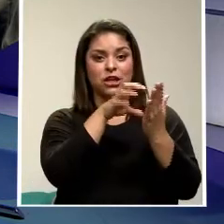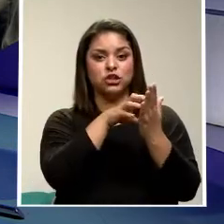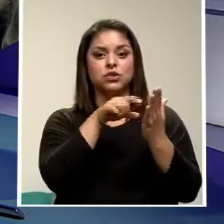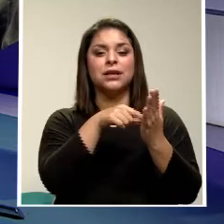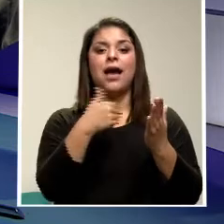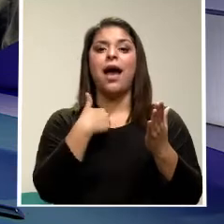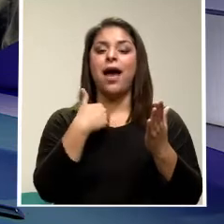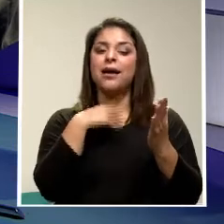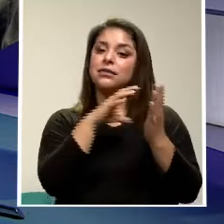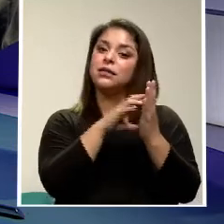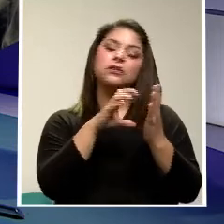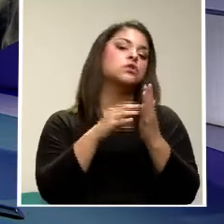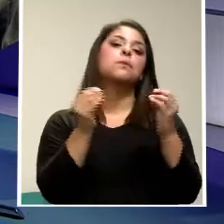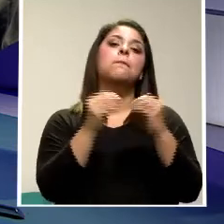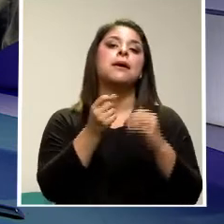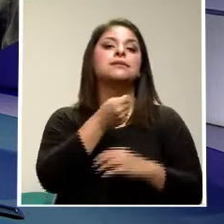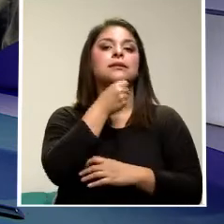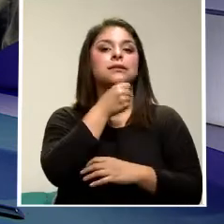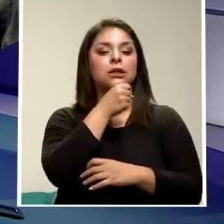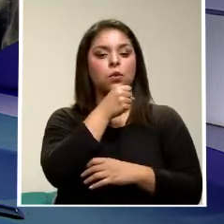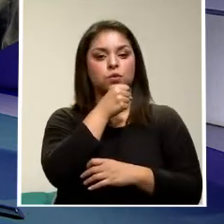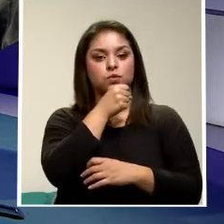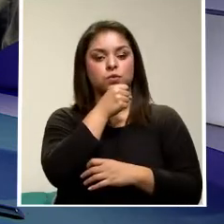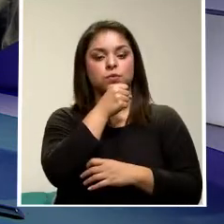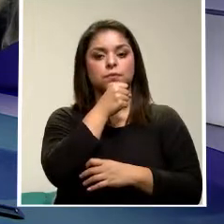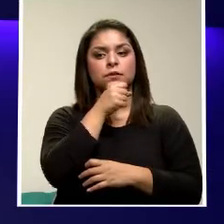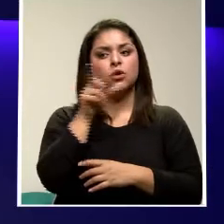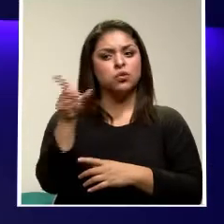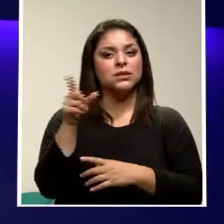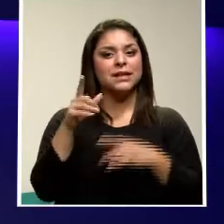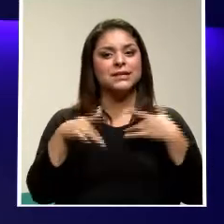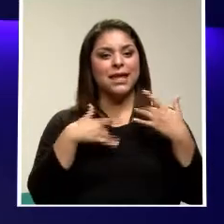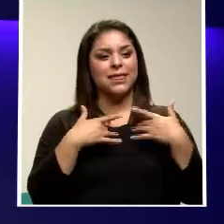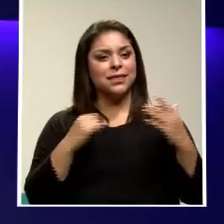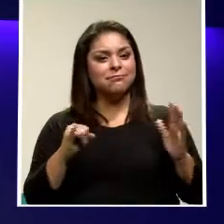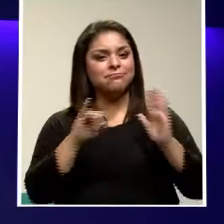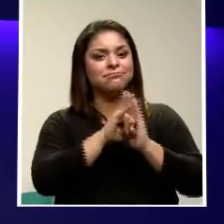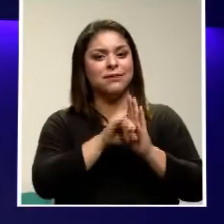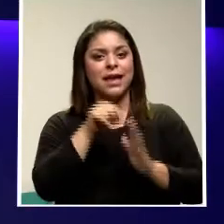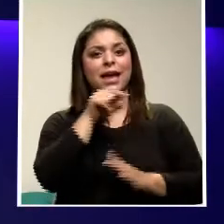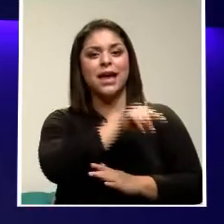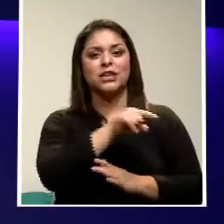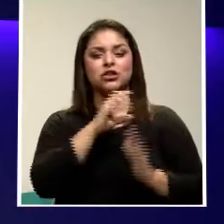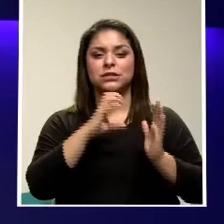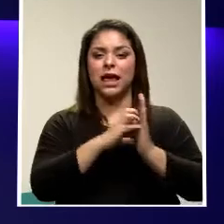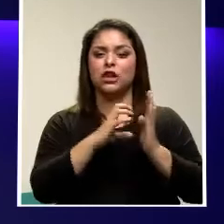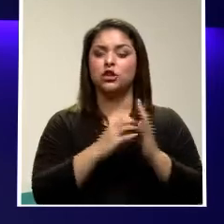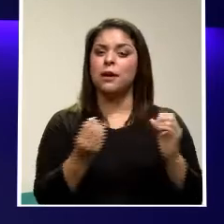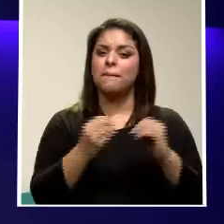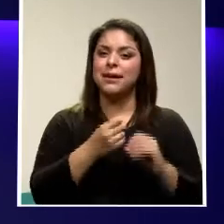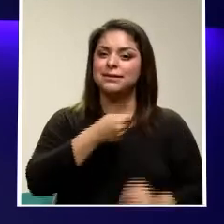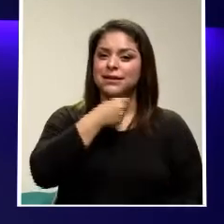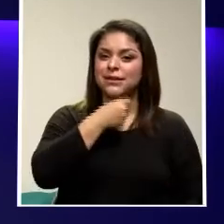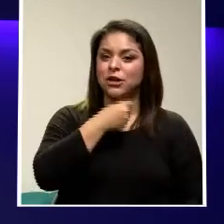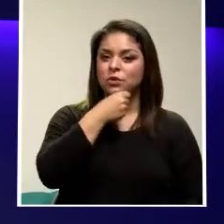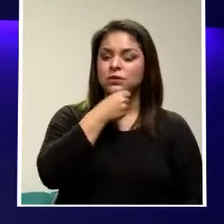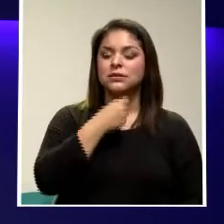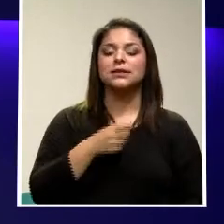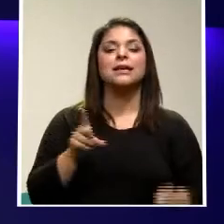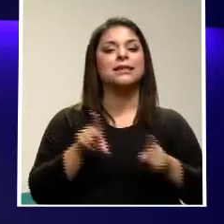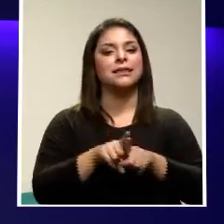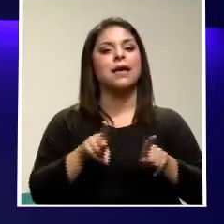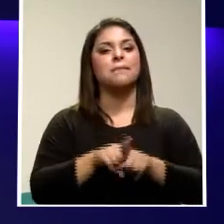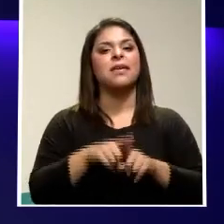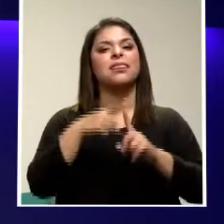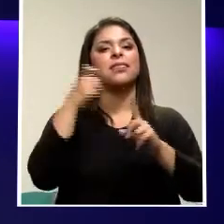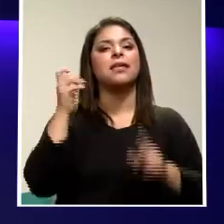más antiguos, ¿te reconoces en esos textos más antiguos y también desde